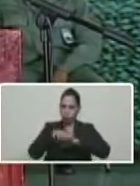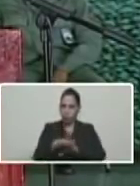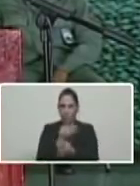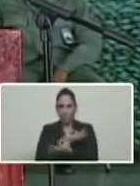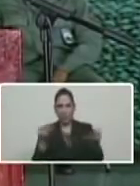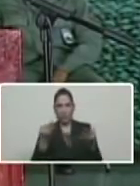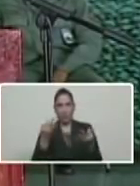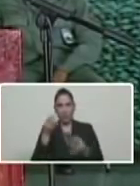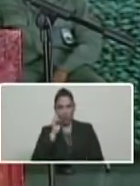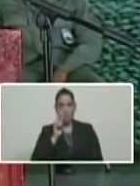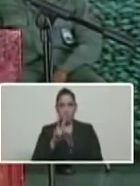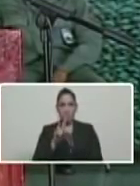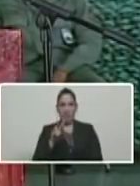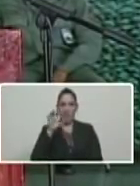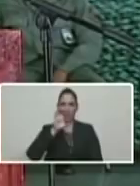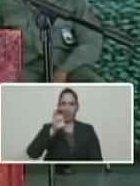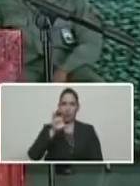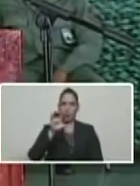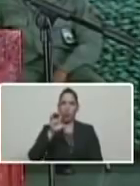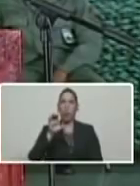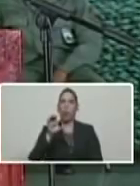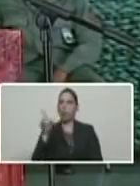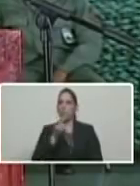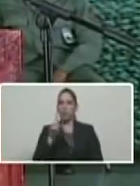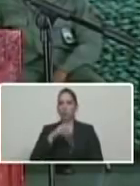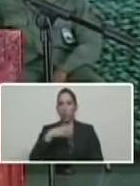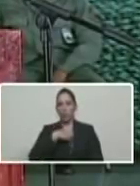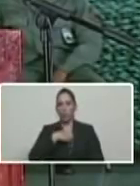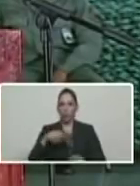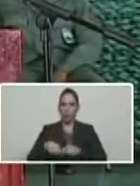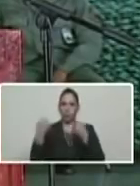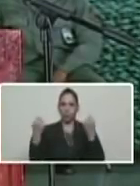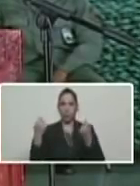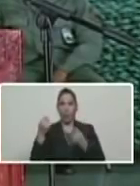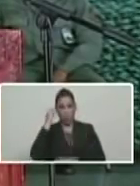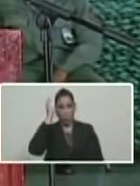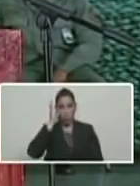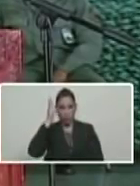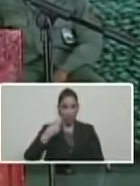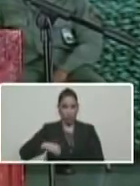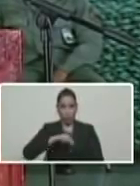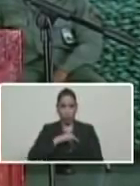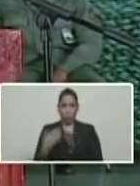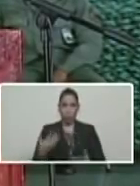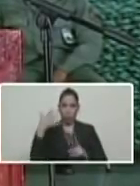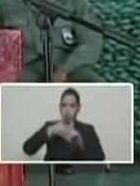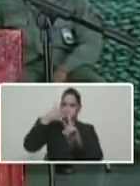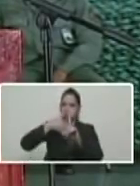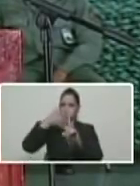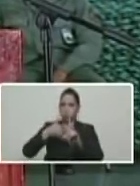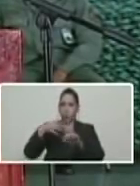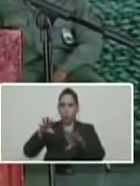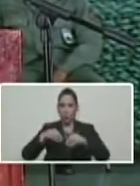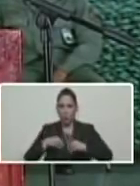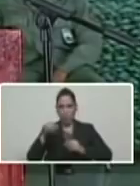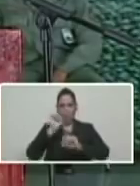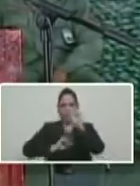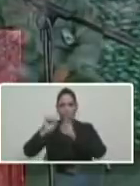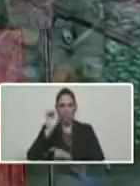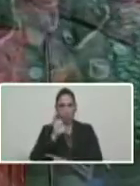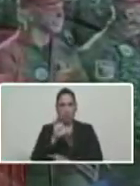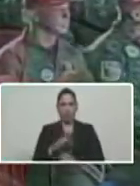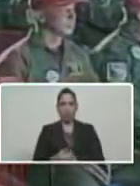una nación invencible. Hay que estar conscientes como aviadores que la formación recibida es para la defensa de la